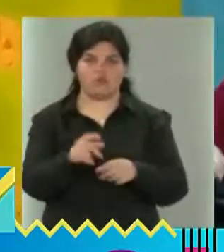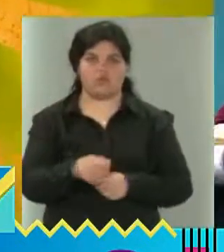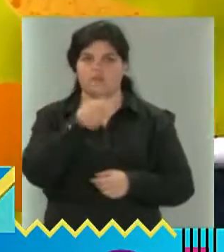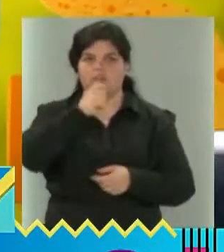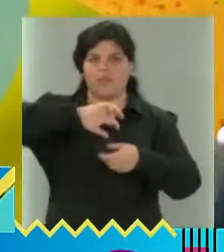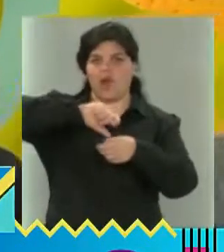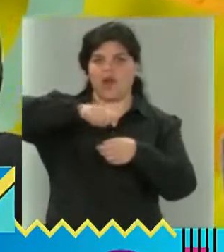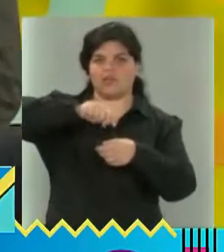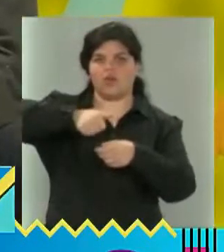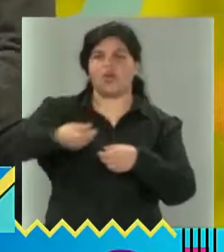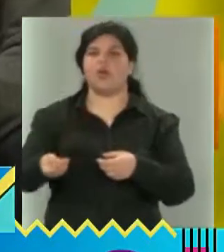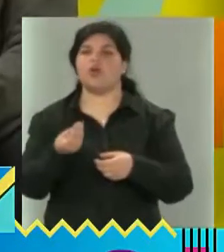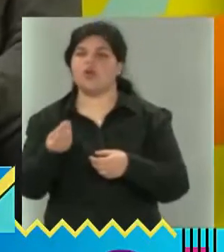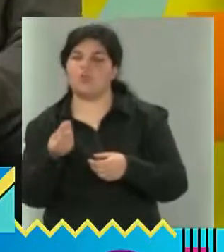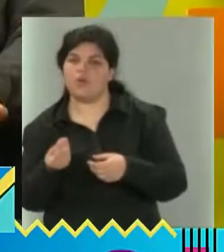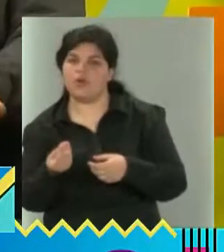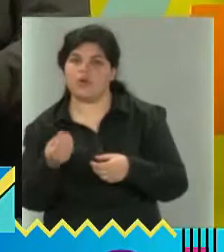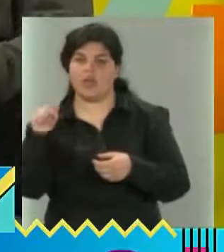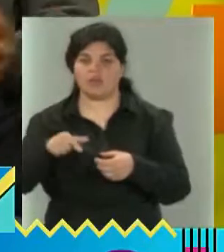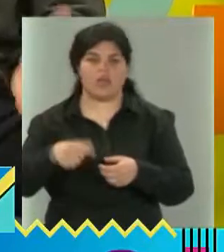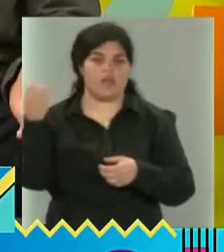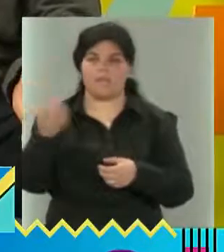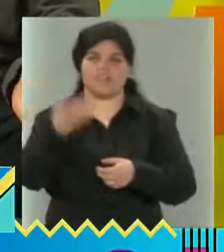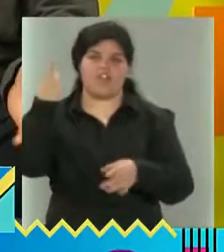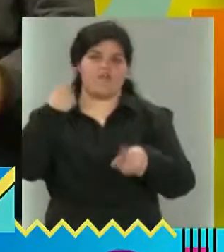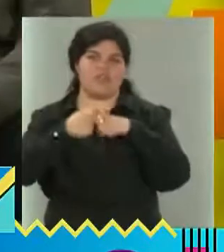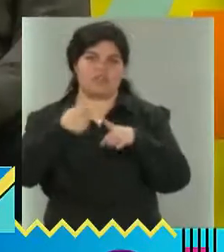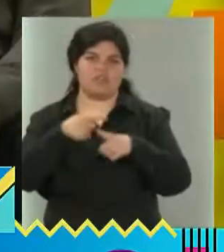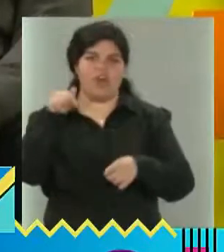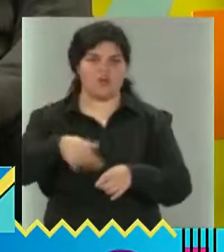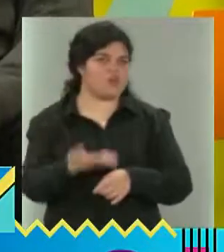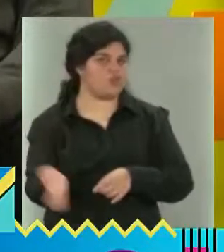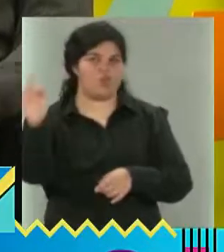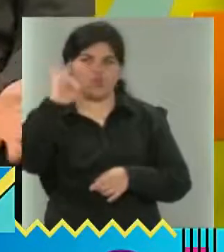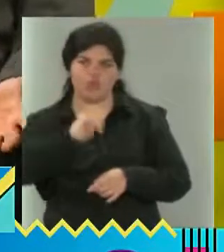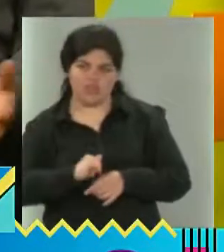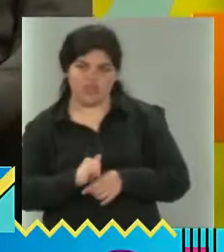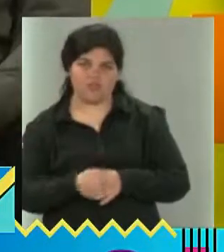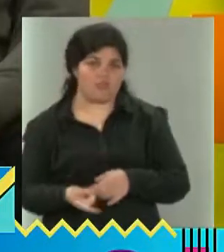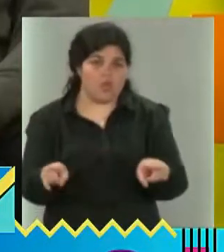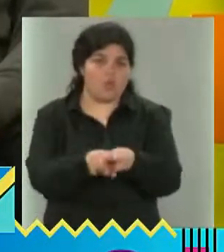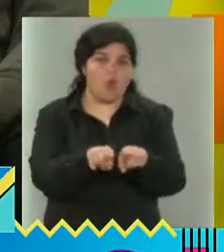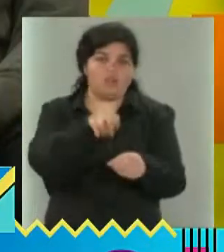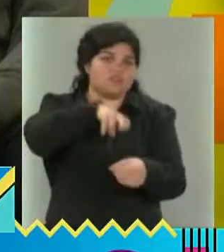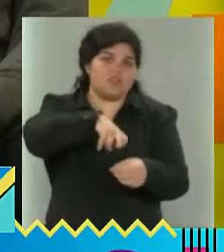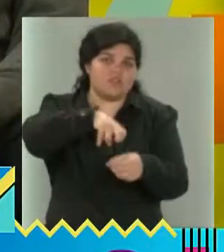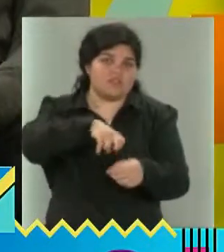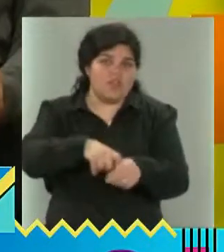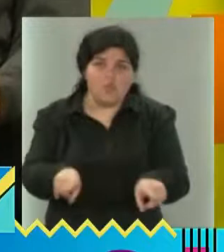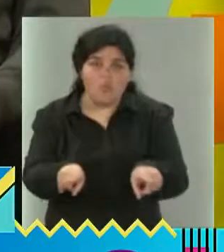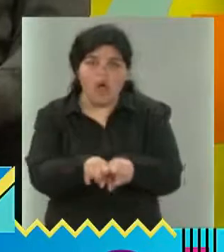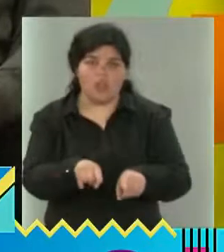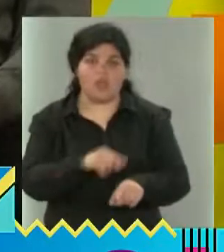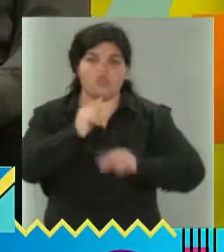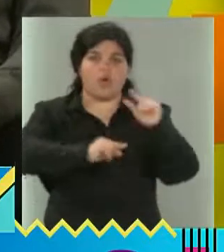gaseosa se consumía solamente en un evento especial y hoy es lo del día a día. Con la cerveza pasa lo mismo, la cerveza ha ganado